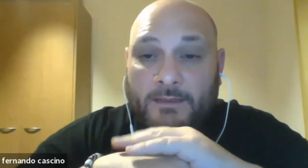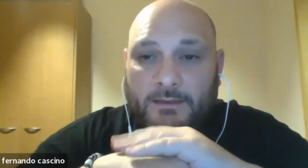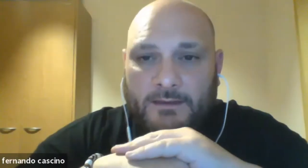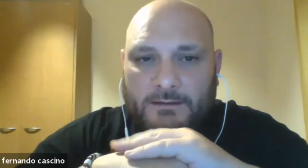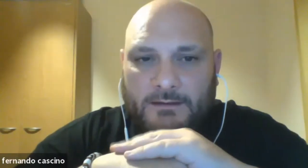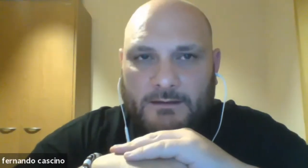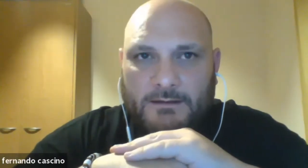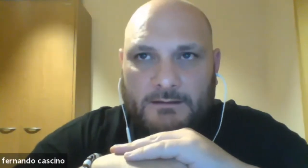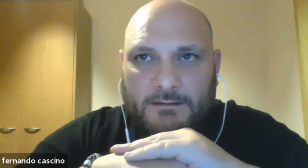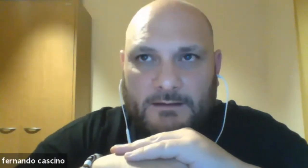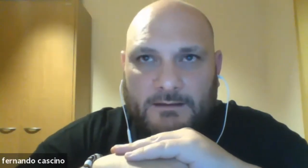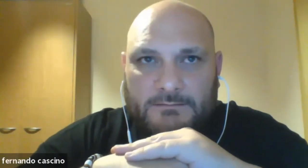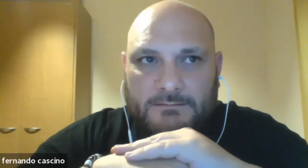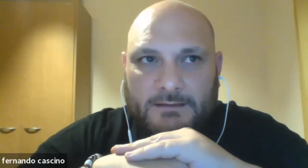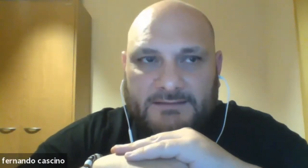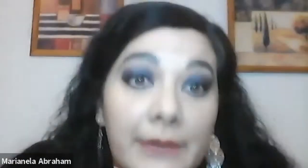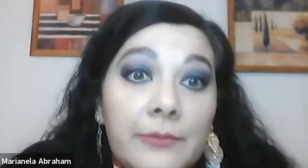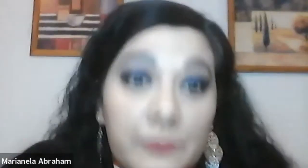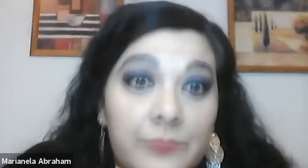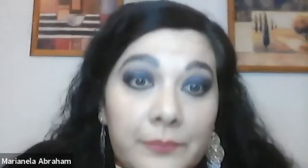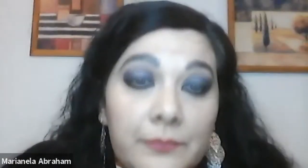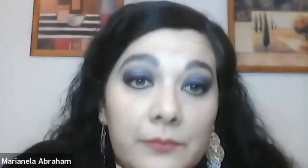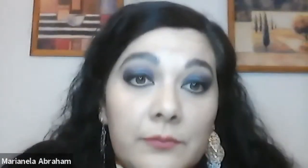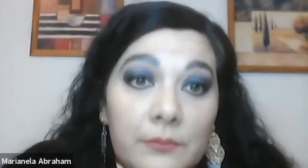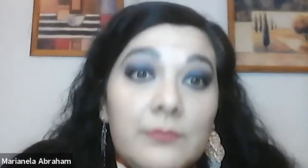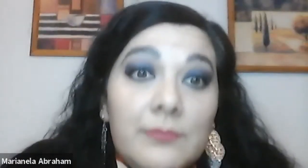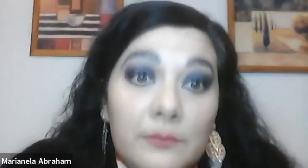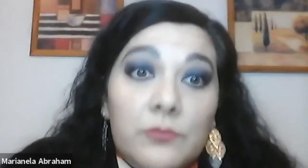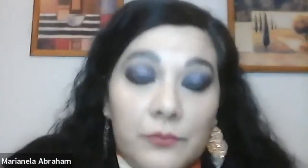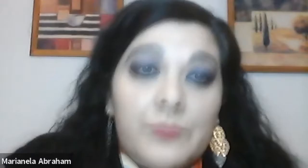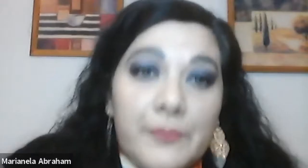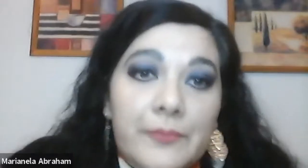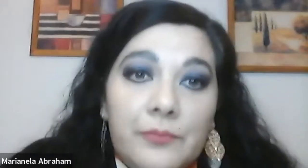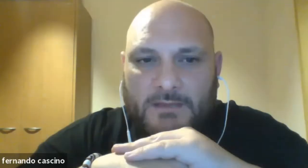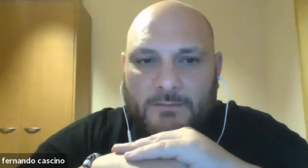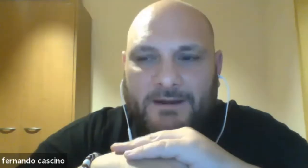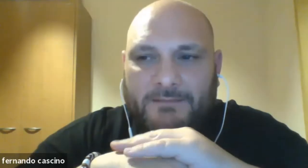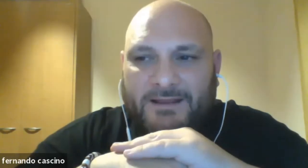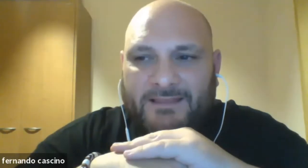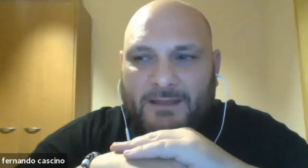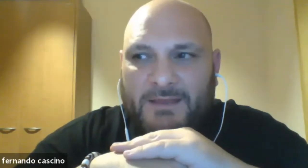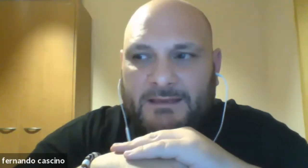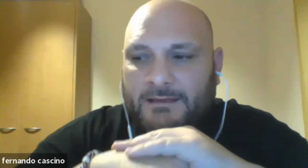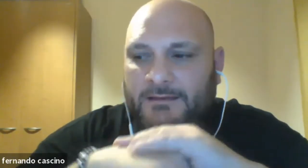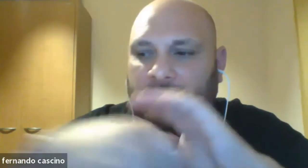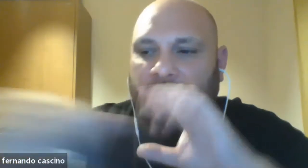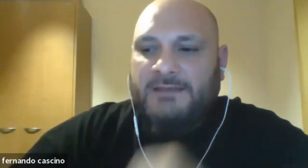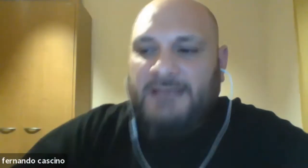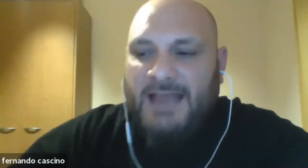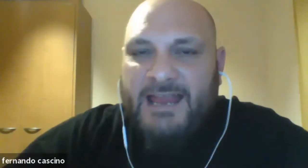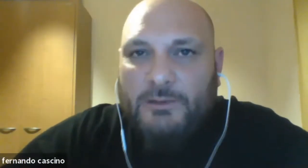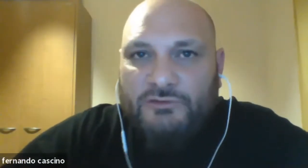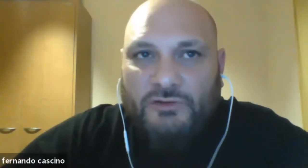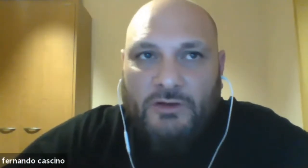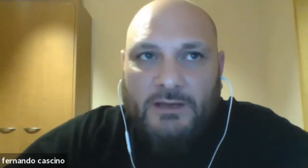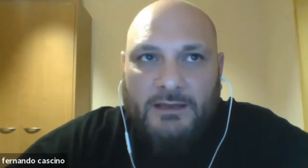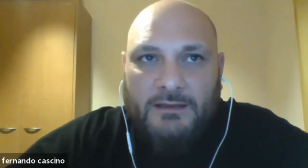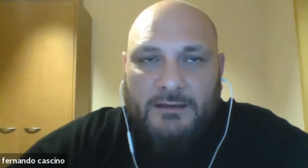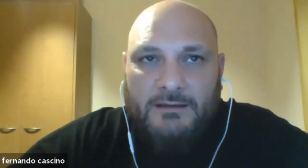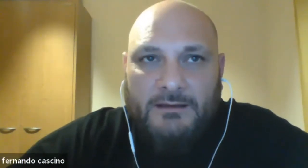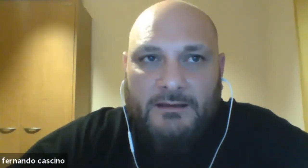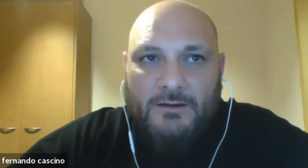nueva de trabajar. De trabajar e interpretar, ¿no? Verdaderamente es la